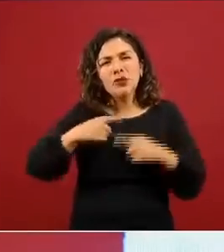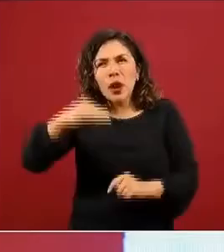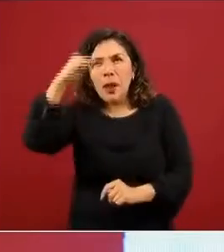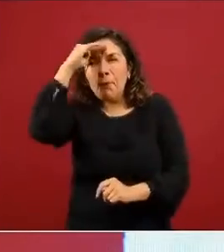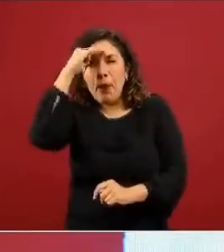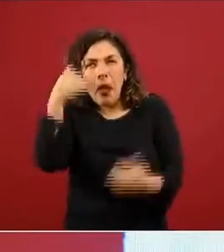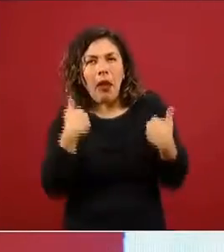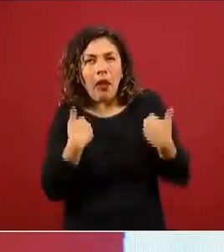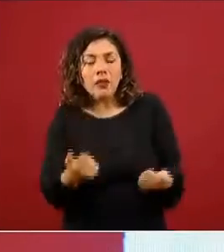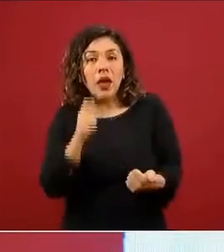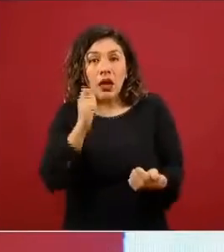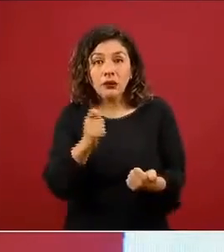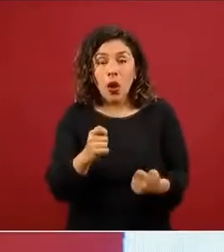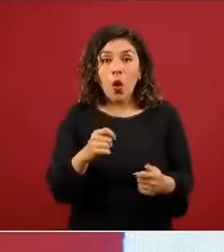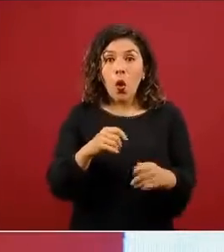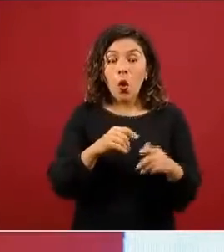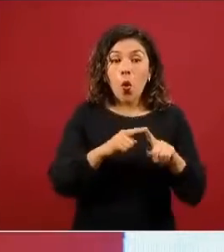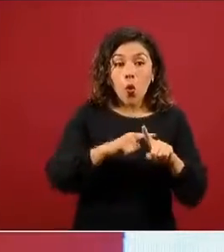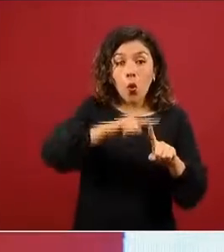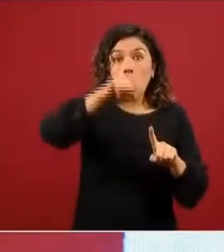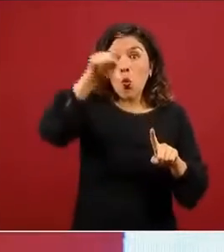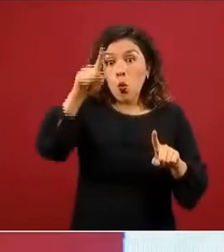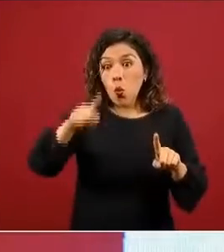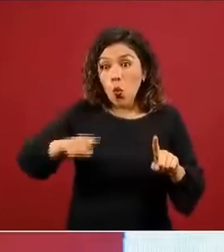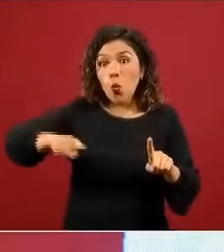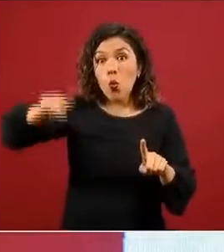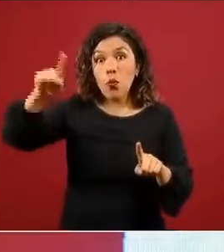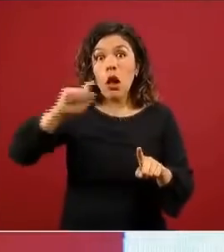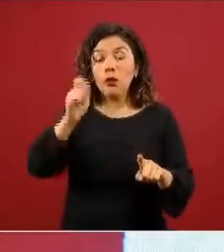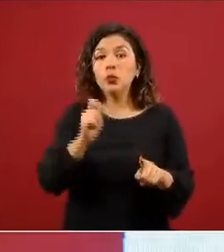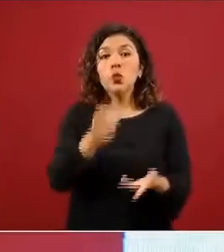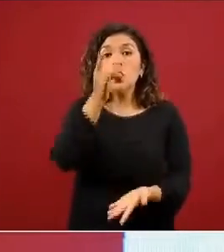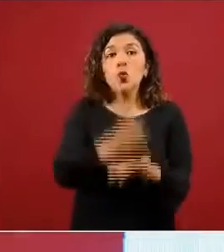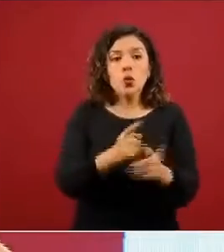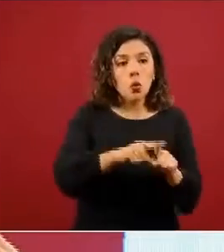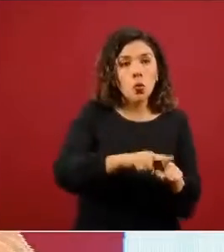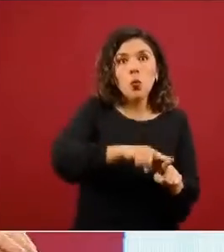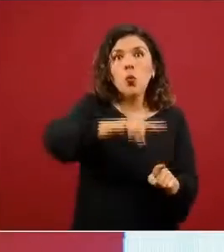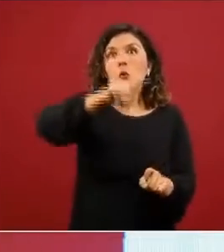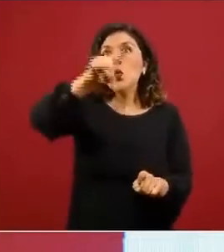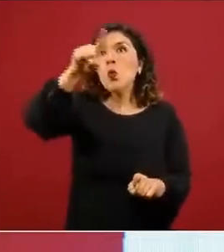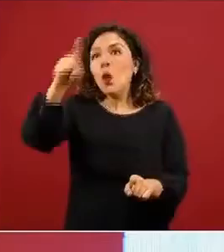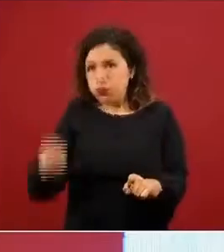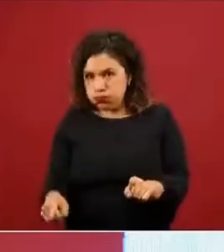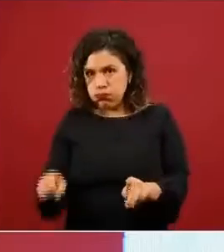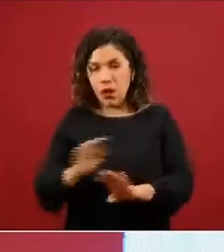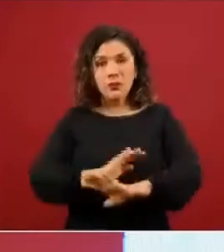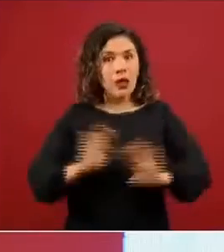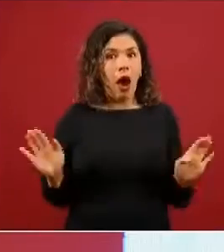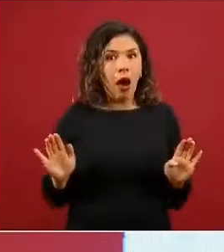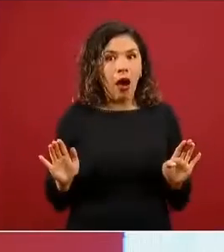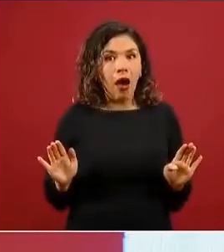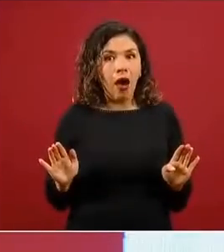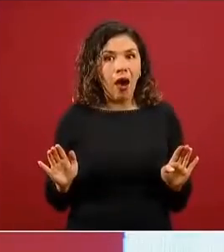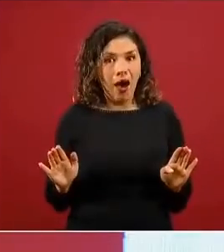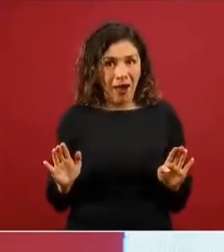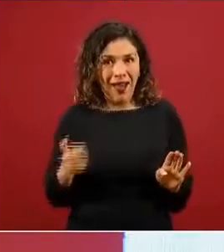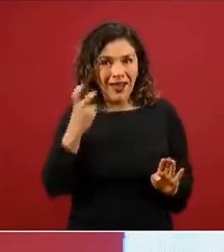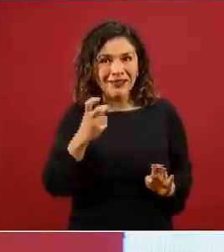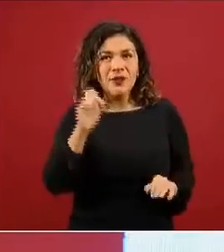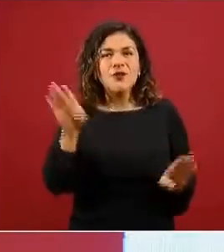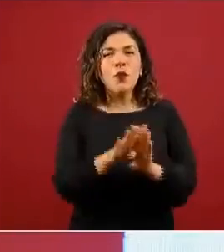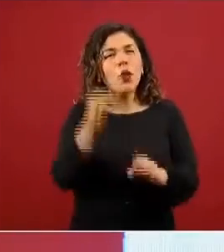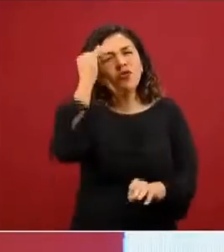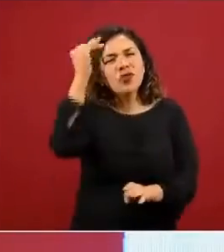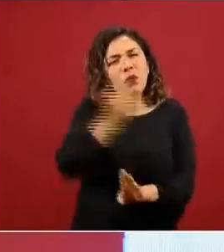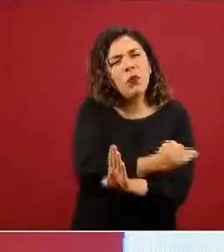población es que las curvas epidémicas suben y enseguida bajan. Es decir, que a lo largo